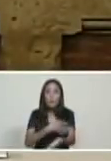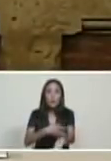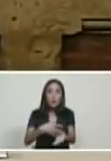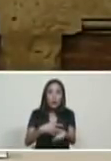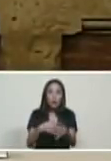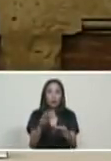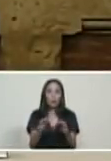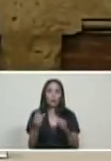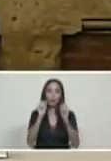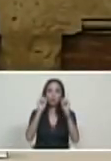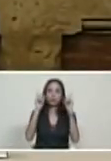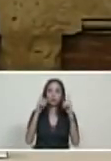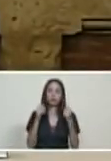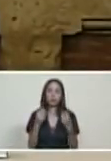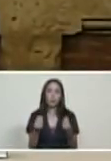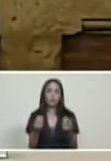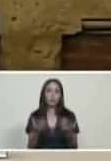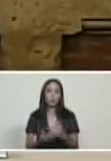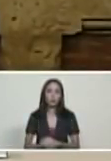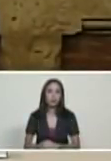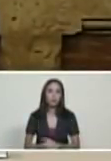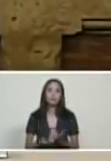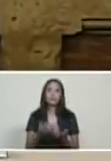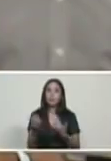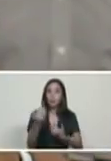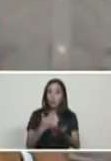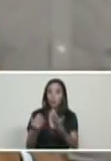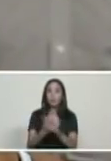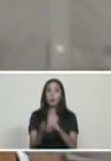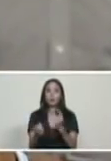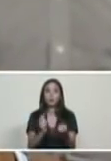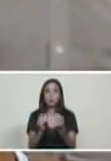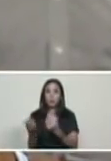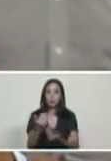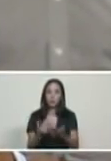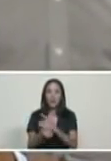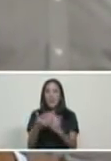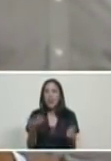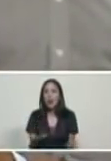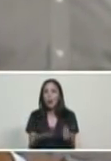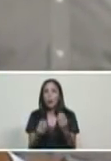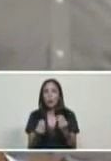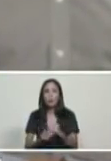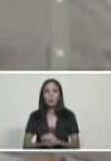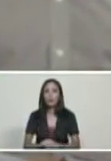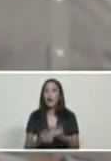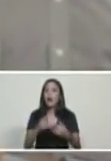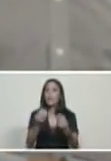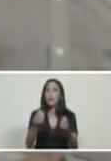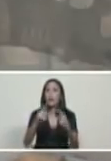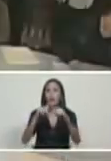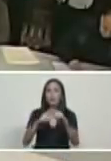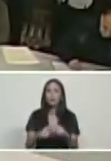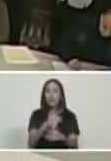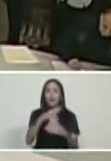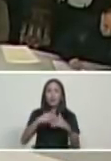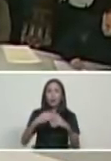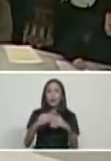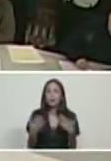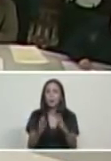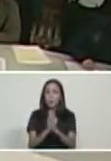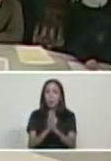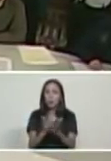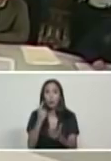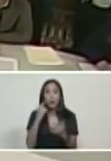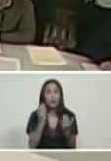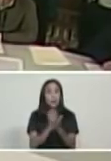Así es. ¿Qué queda ahora? En rondas de negocio. En rondas de negocio. ¿Qué queda ahora de tarea? Multiplica eso para ver cuánto es eso en dólares, por favor. Siempre